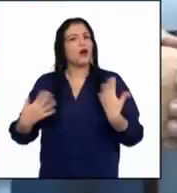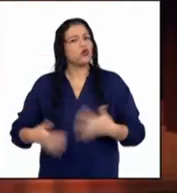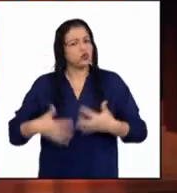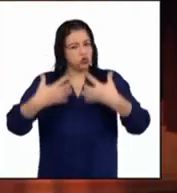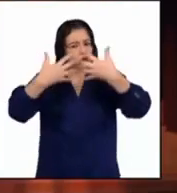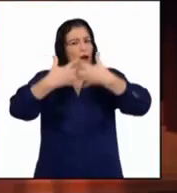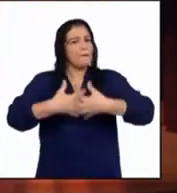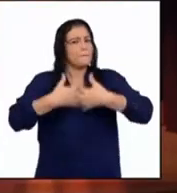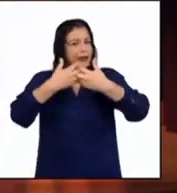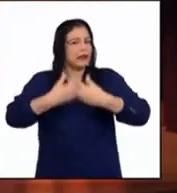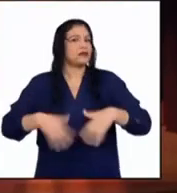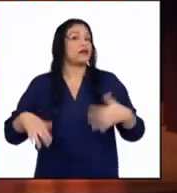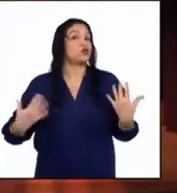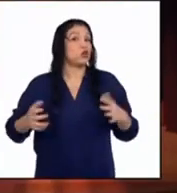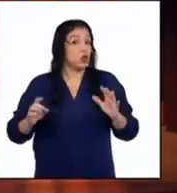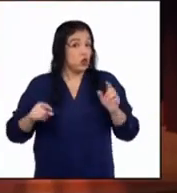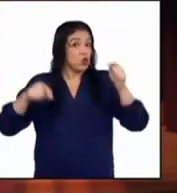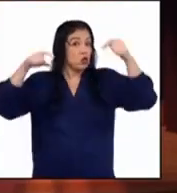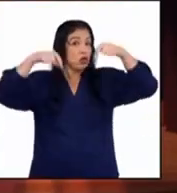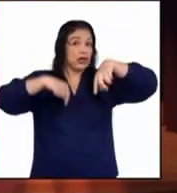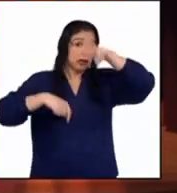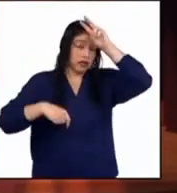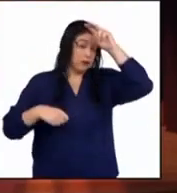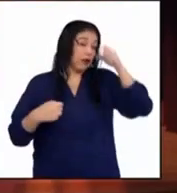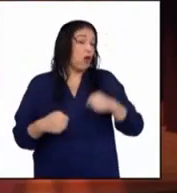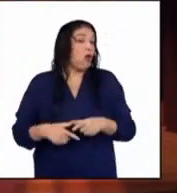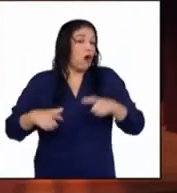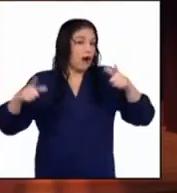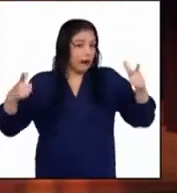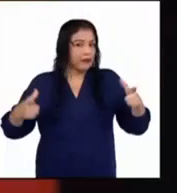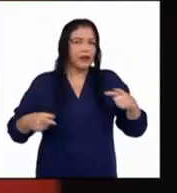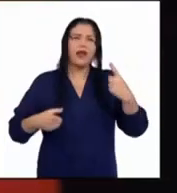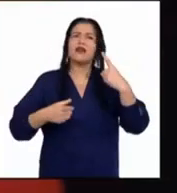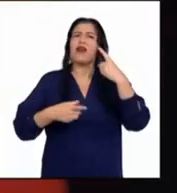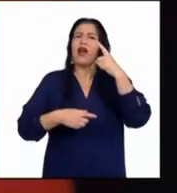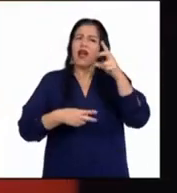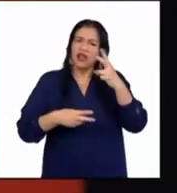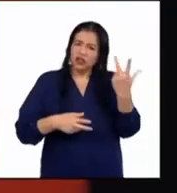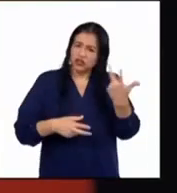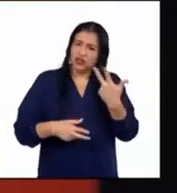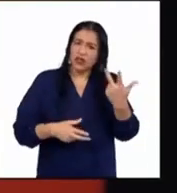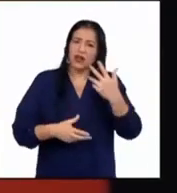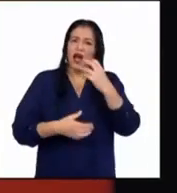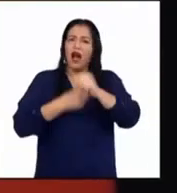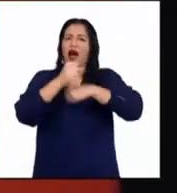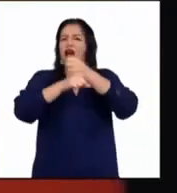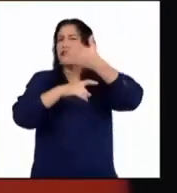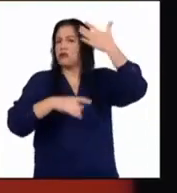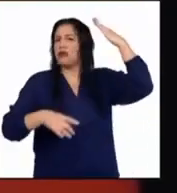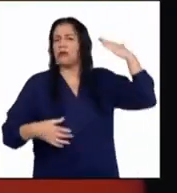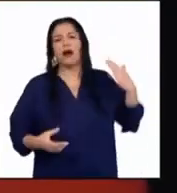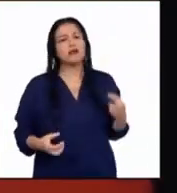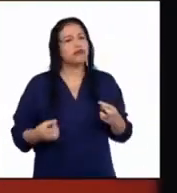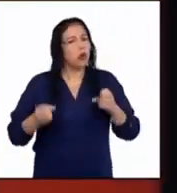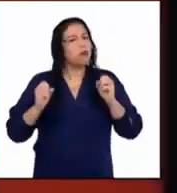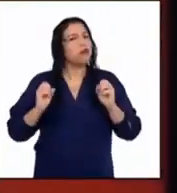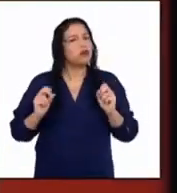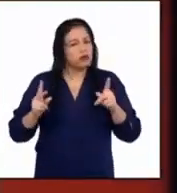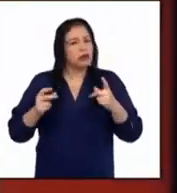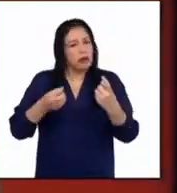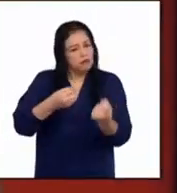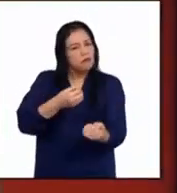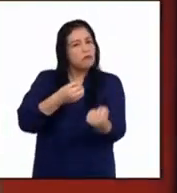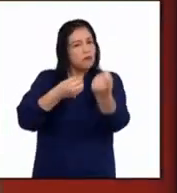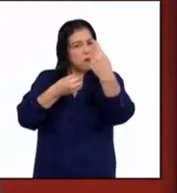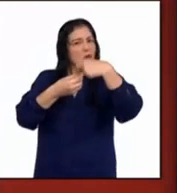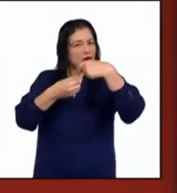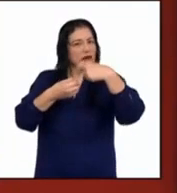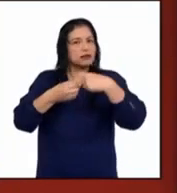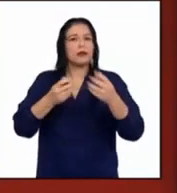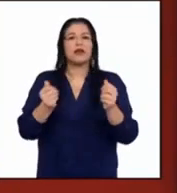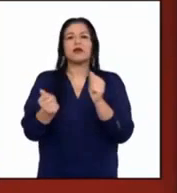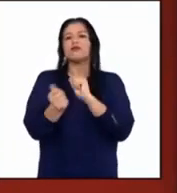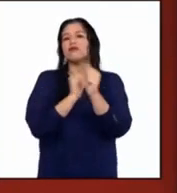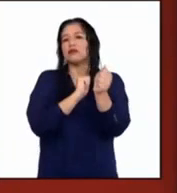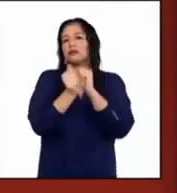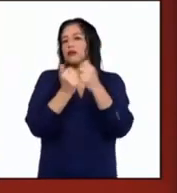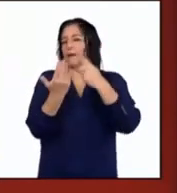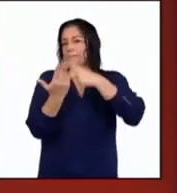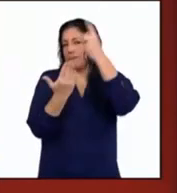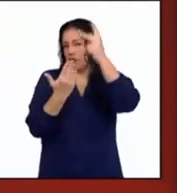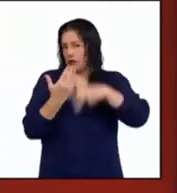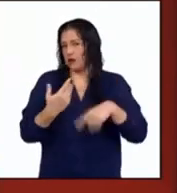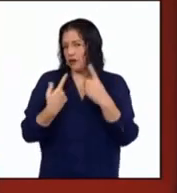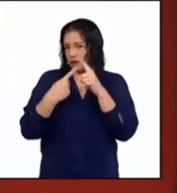Perú y ellos hace algunos años tuvieron la oportunidad de participar de concursos de